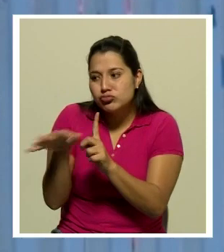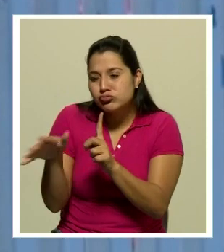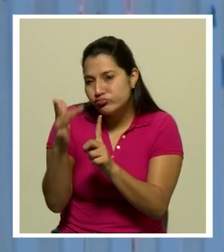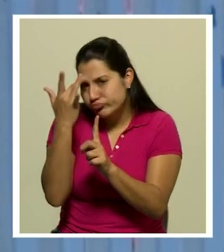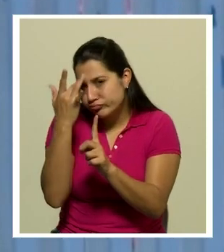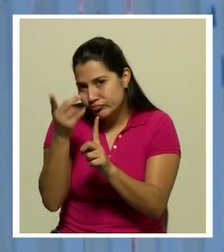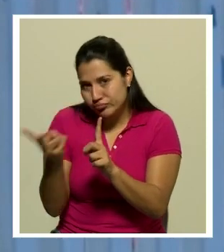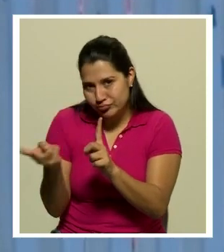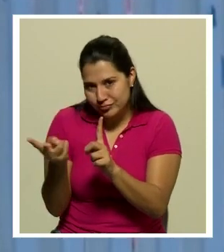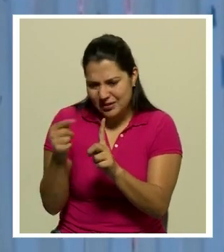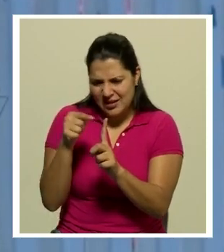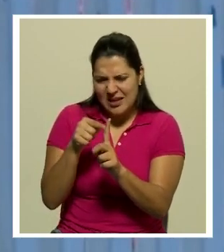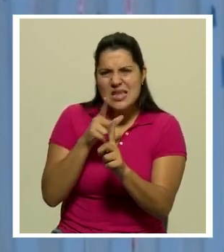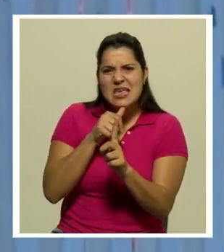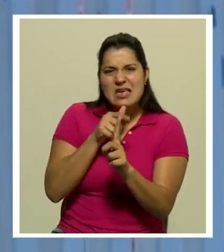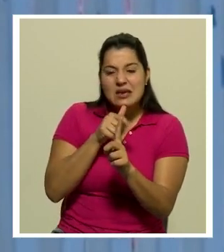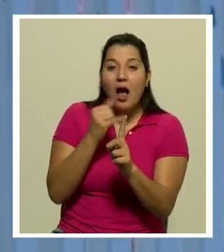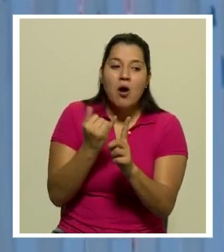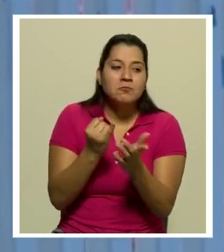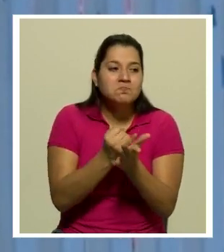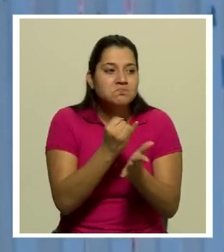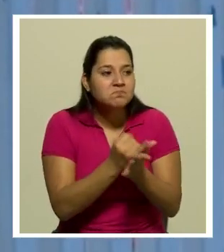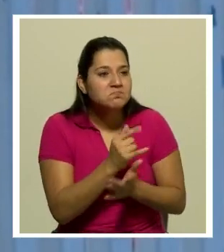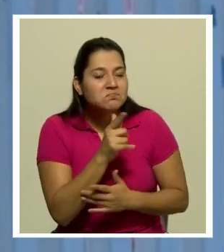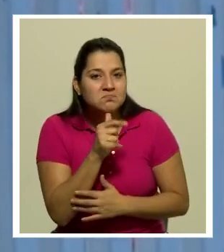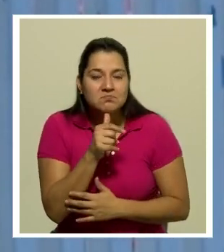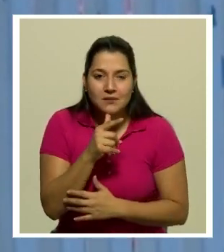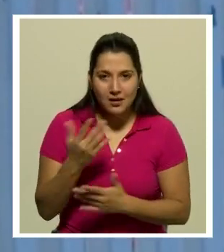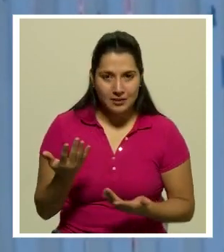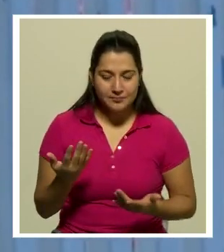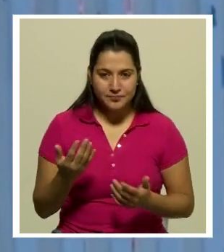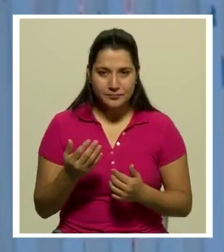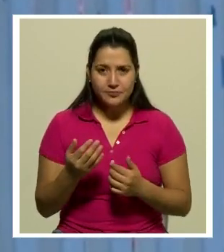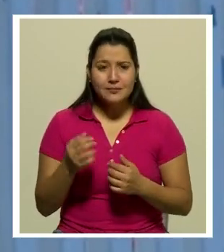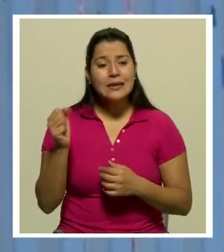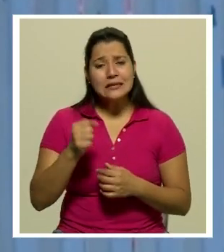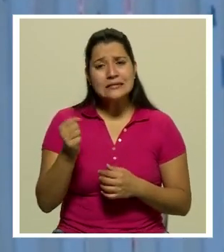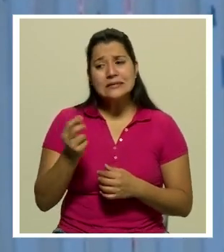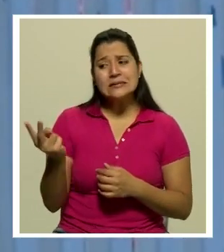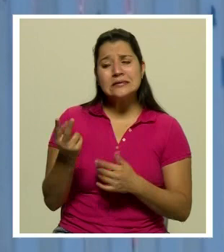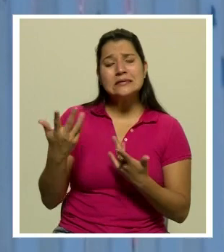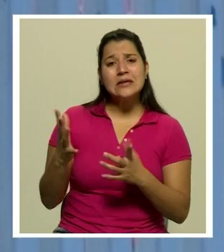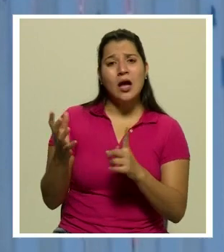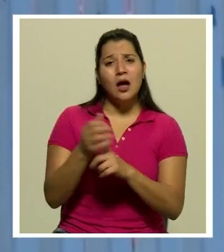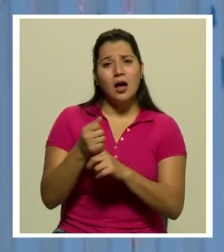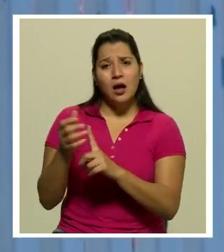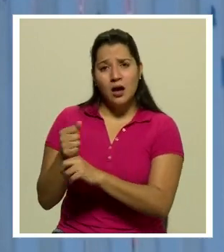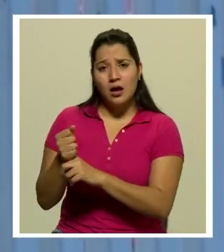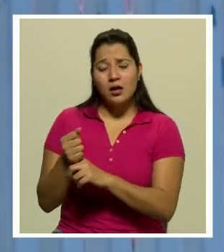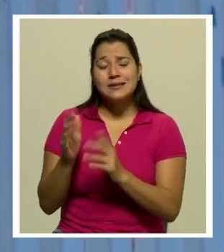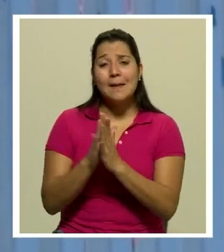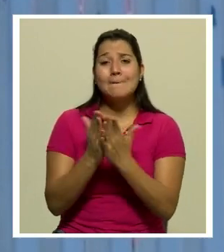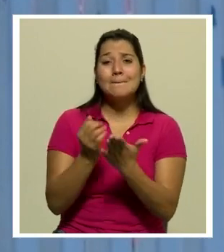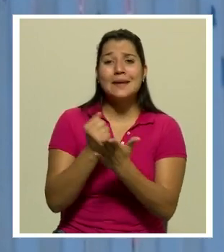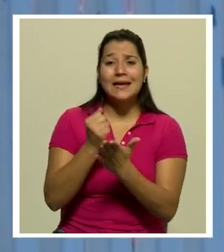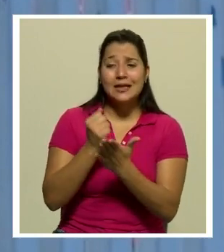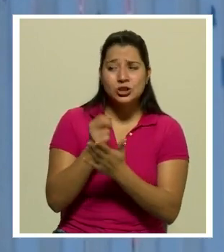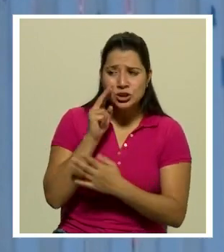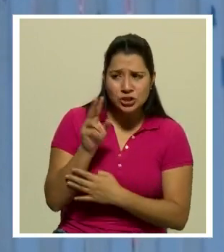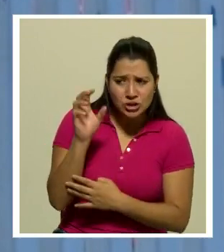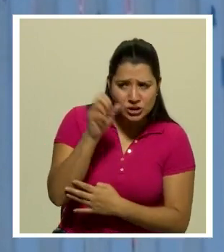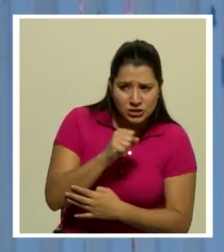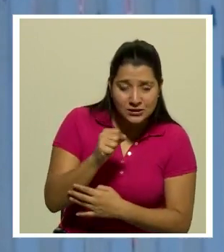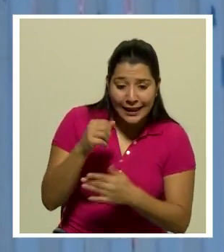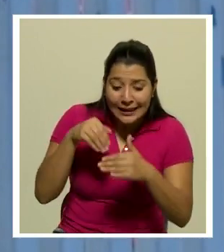aprehendidas antes del cierre de fronteras que se realizó por parte de Migración y de las autoridades del Ministerio de Seguridad